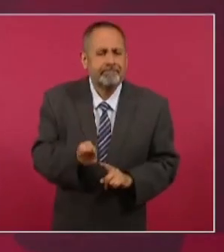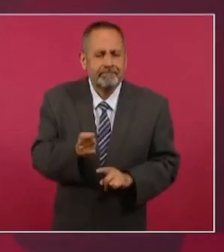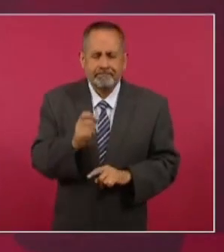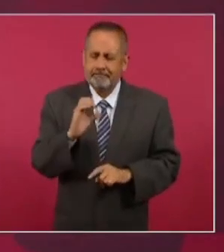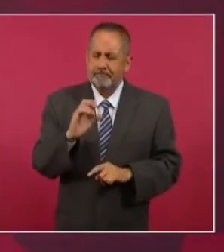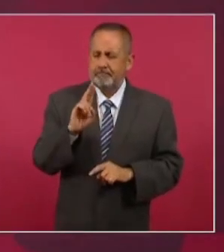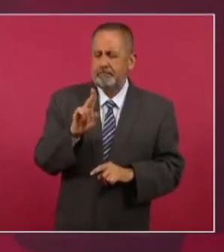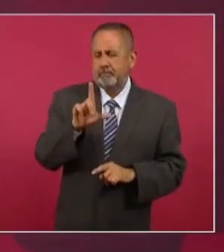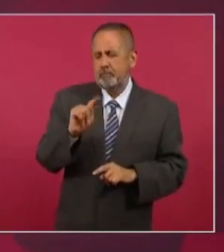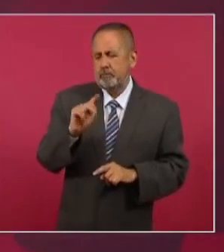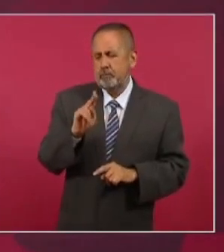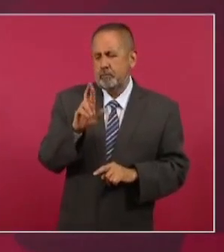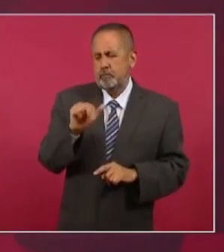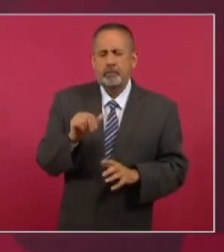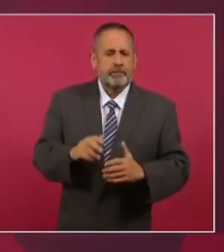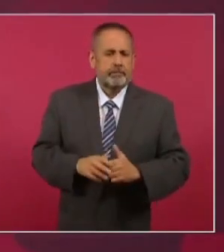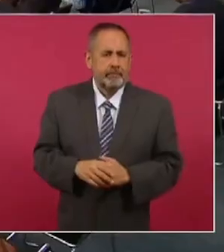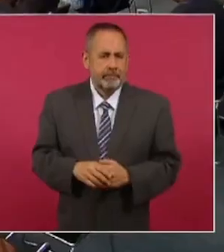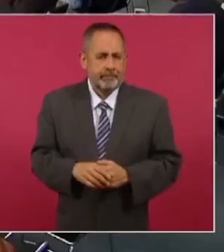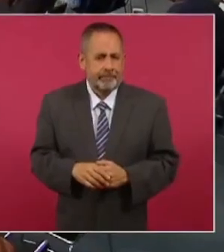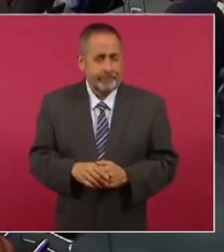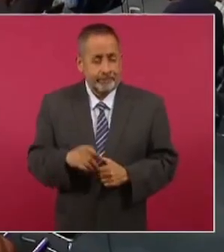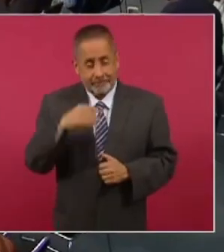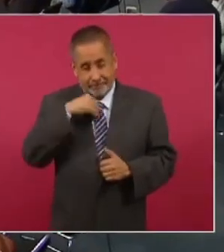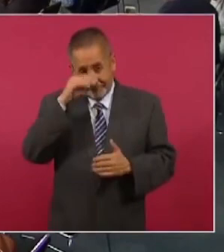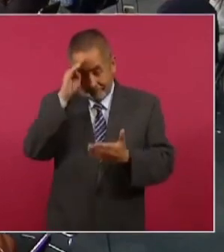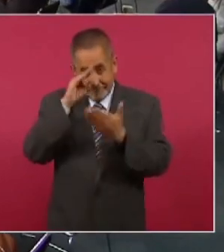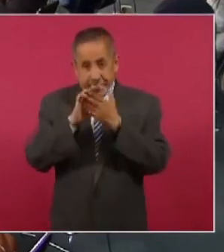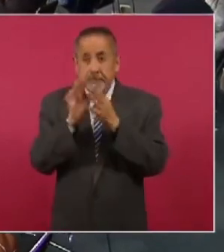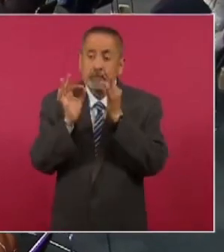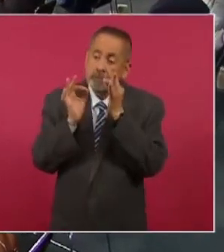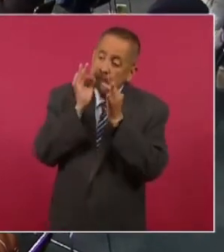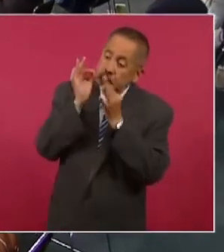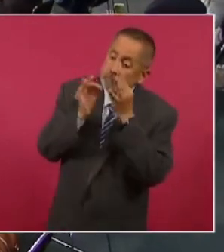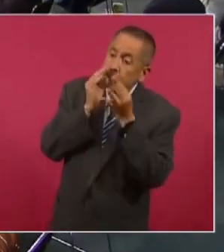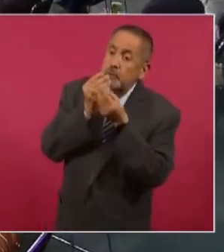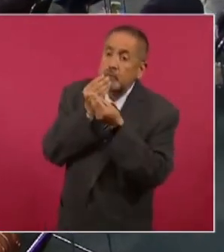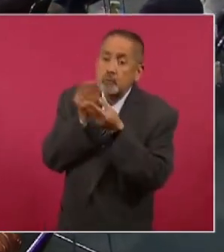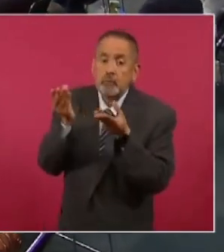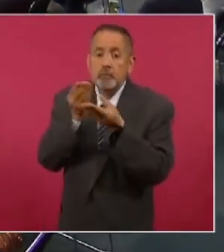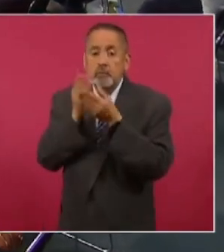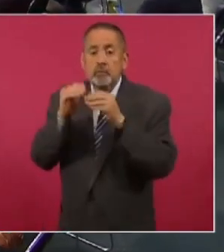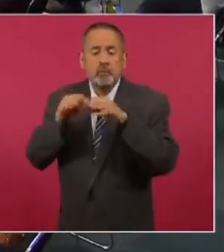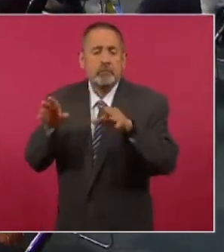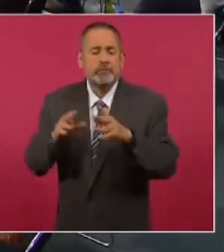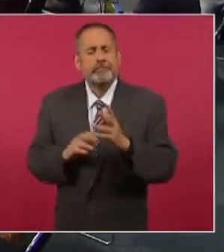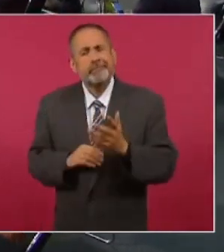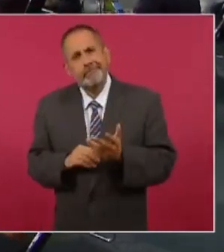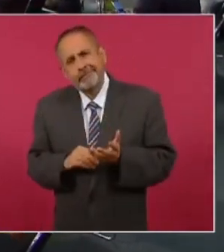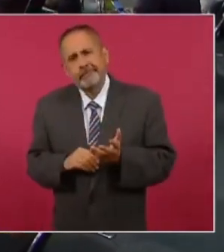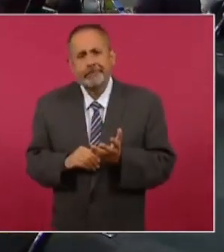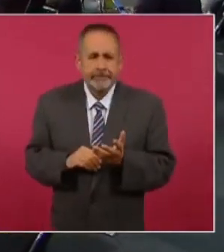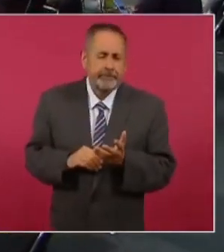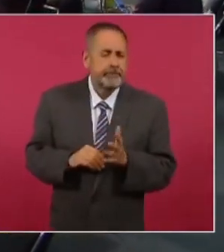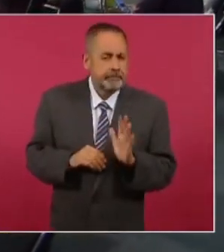si nos quedamos nada más en lo que es la promoción cultural puede ser que ahí